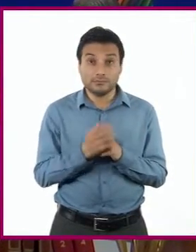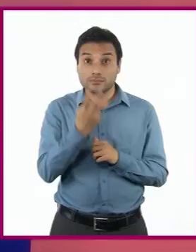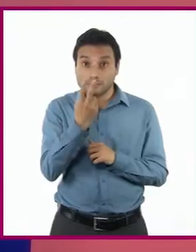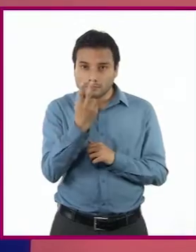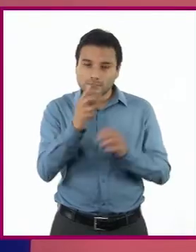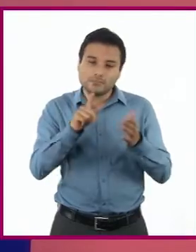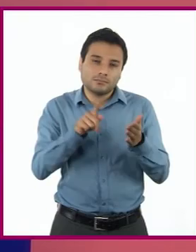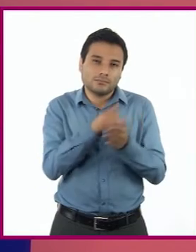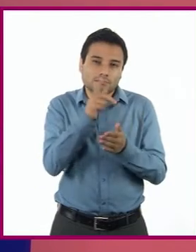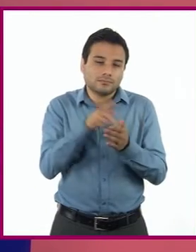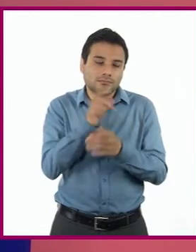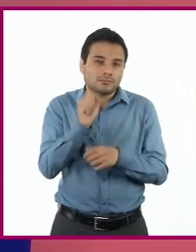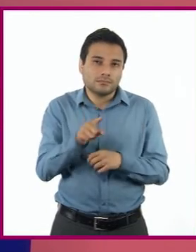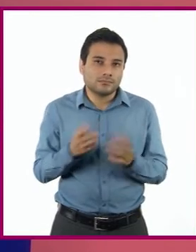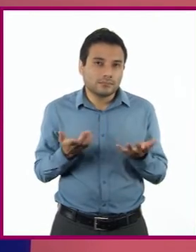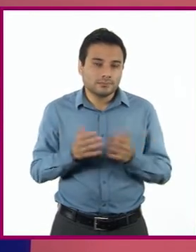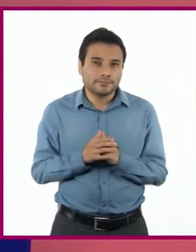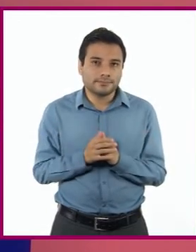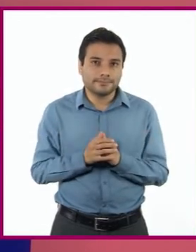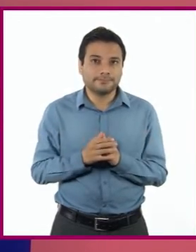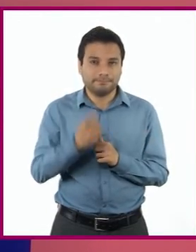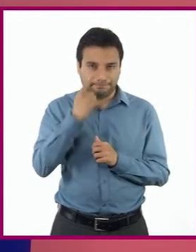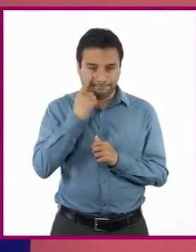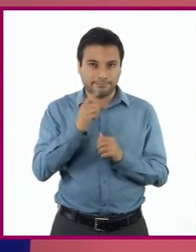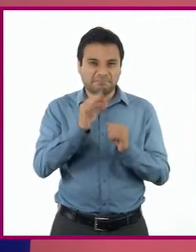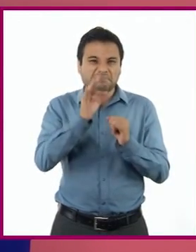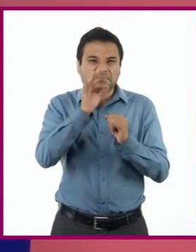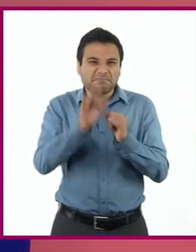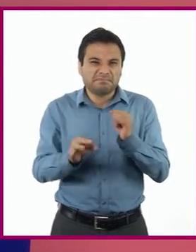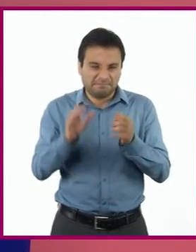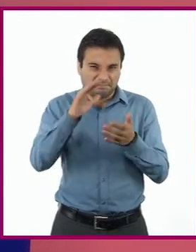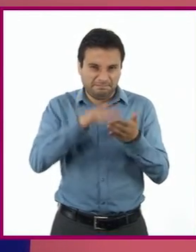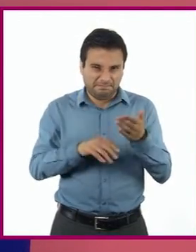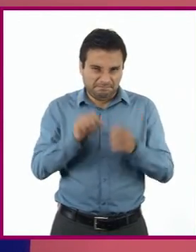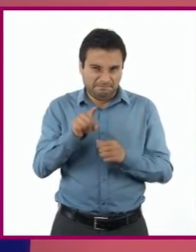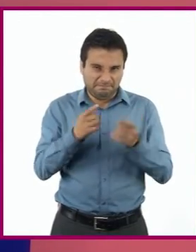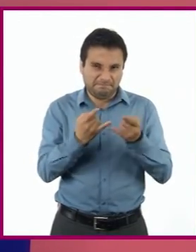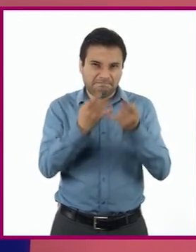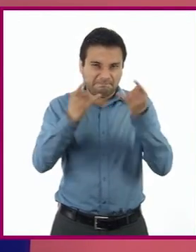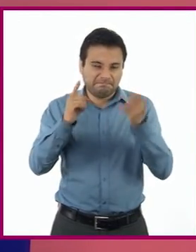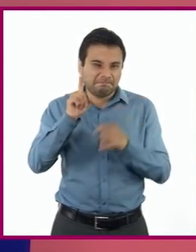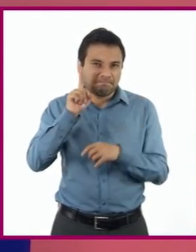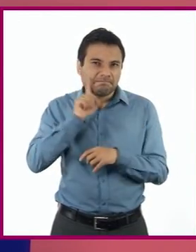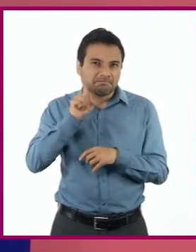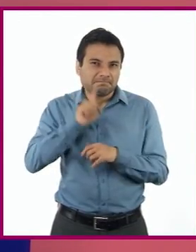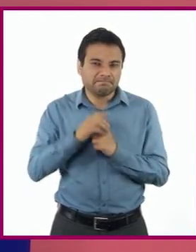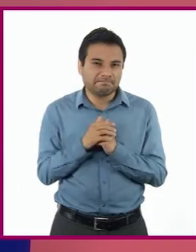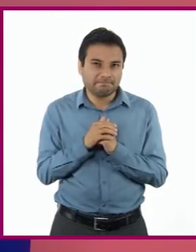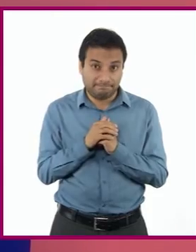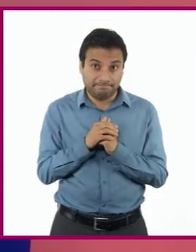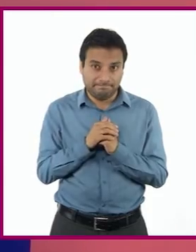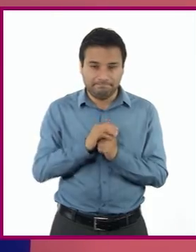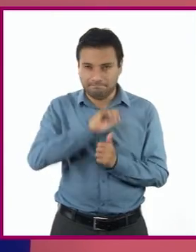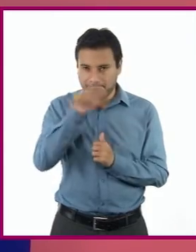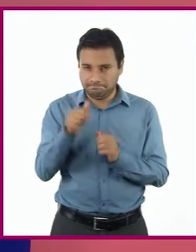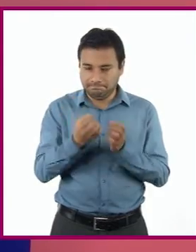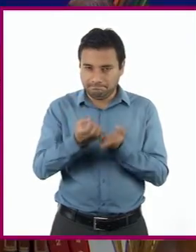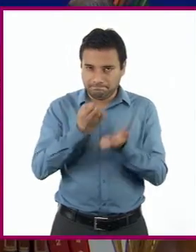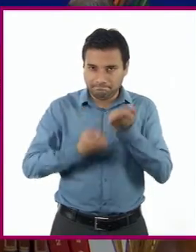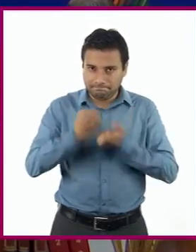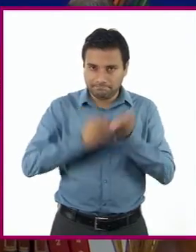repetían. ¿Qué te parece si leemos los últimos fragmentos de la autobiografía de Rigoberta Menchú y realizamos un